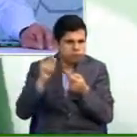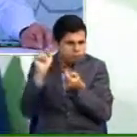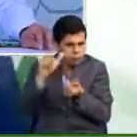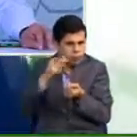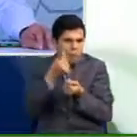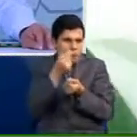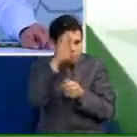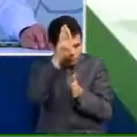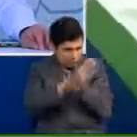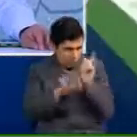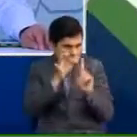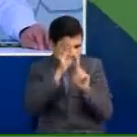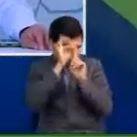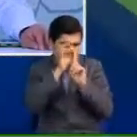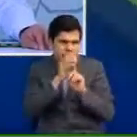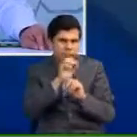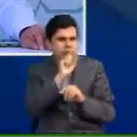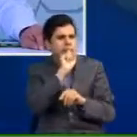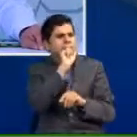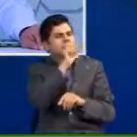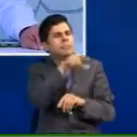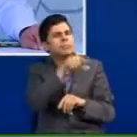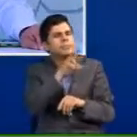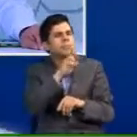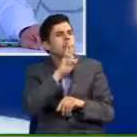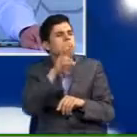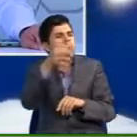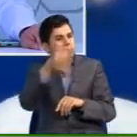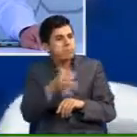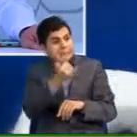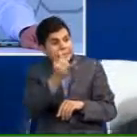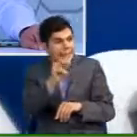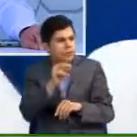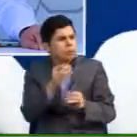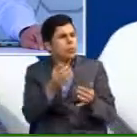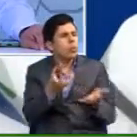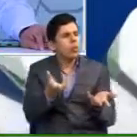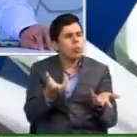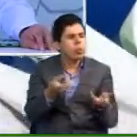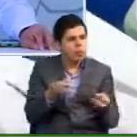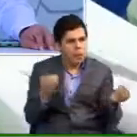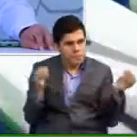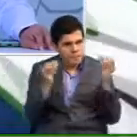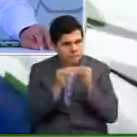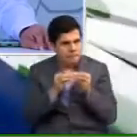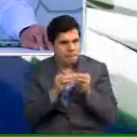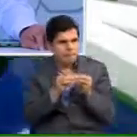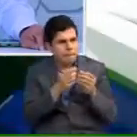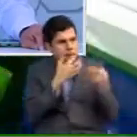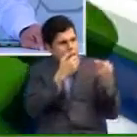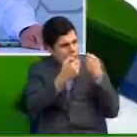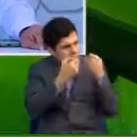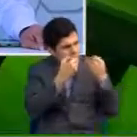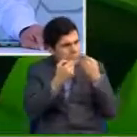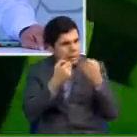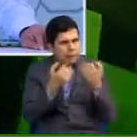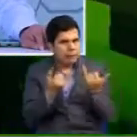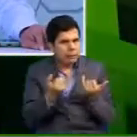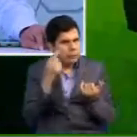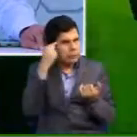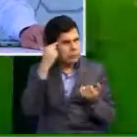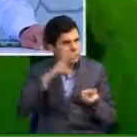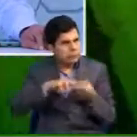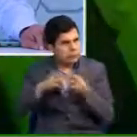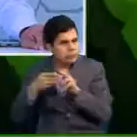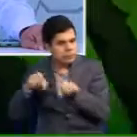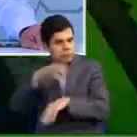diferencial para cuando se puede tener respuesta frente a eso y si quería usted de ampliar nos cuál es la relación que continúa